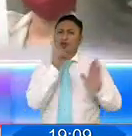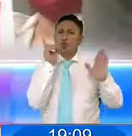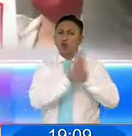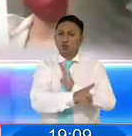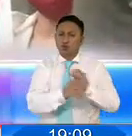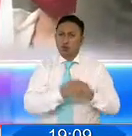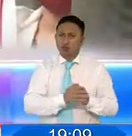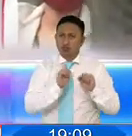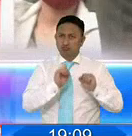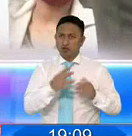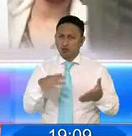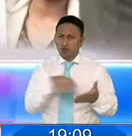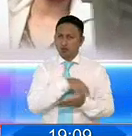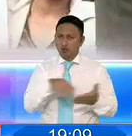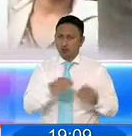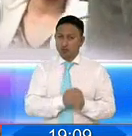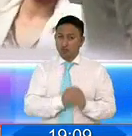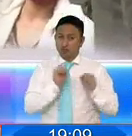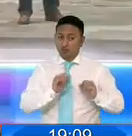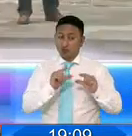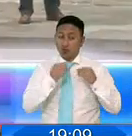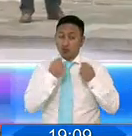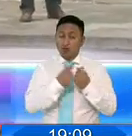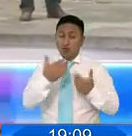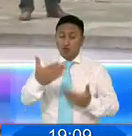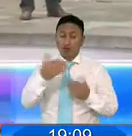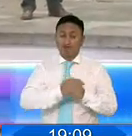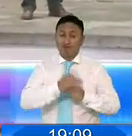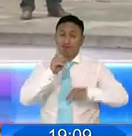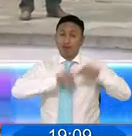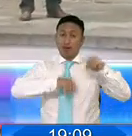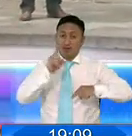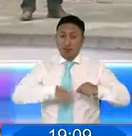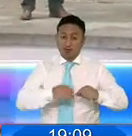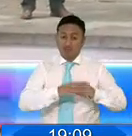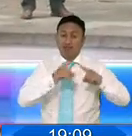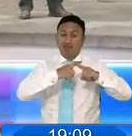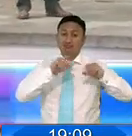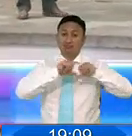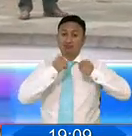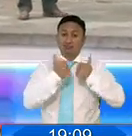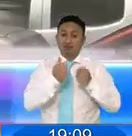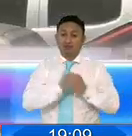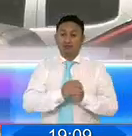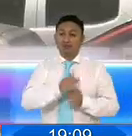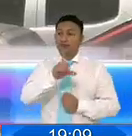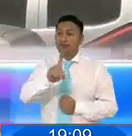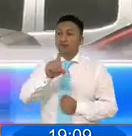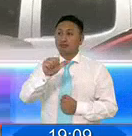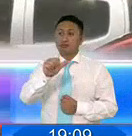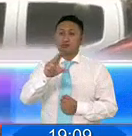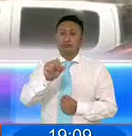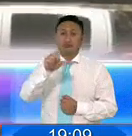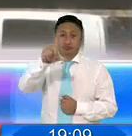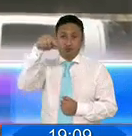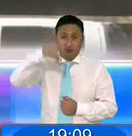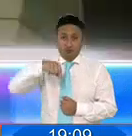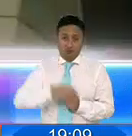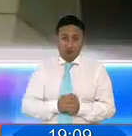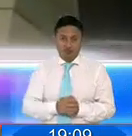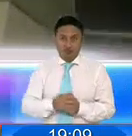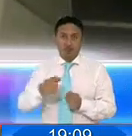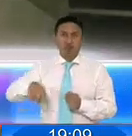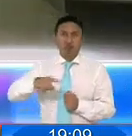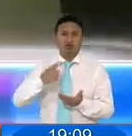supuestas irregularidades en la aprobación del movimiento político Amigo del exasambleísta Daniel Mendoza, actualmente procesado por